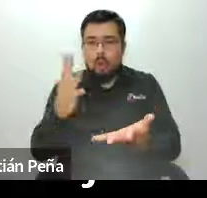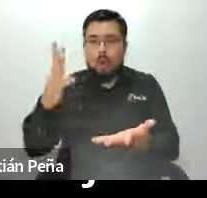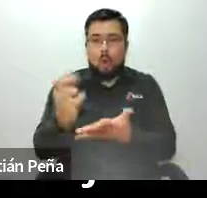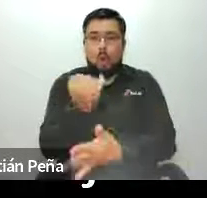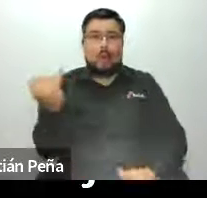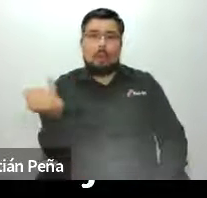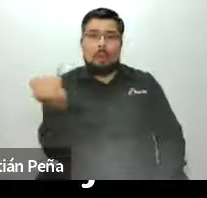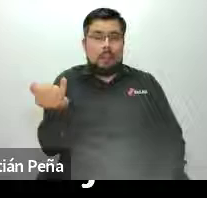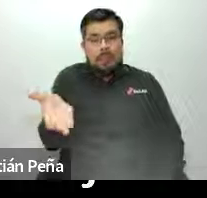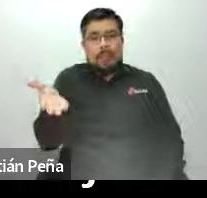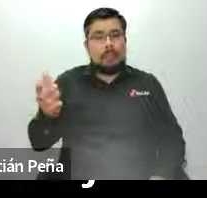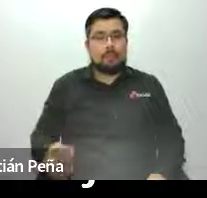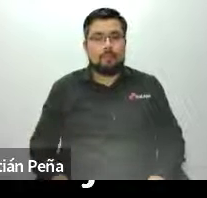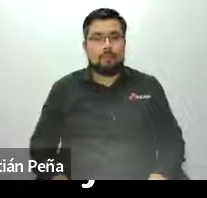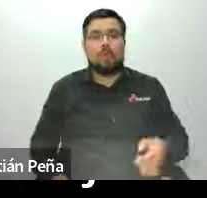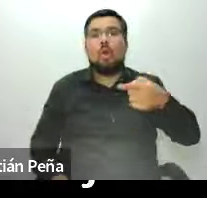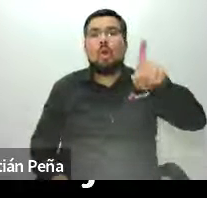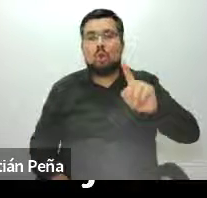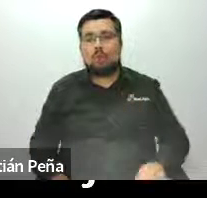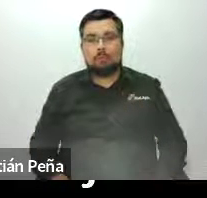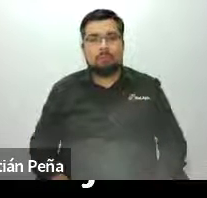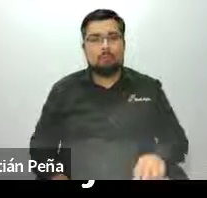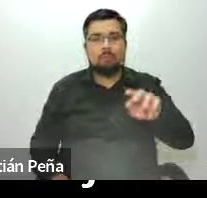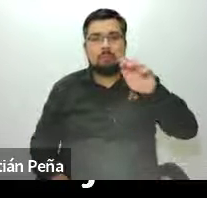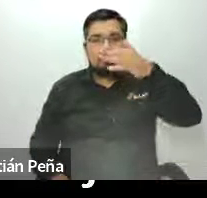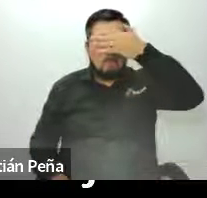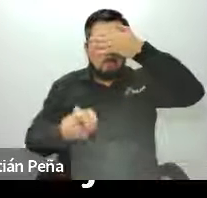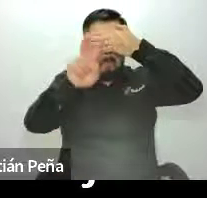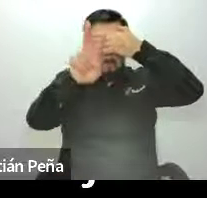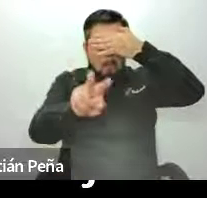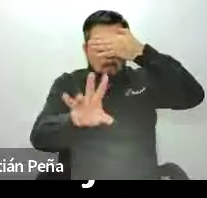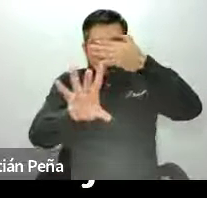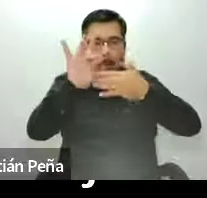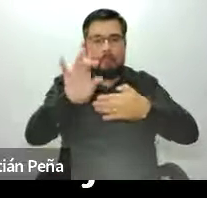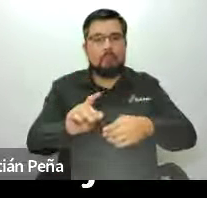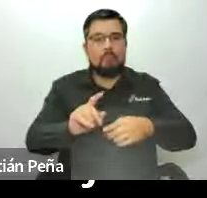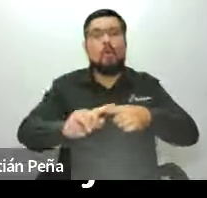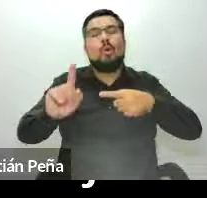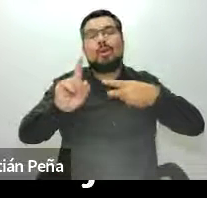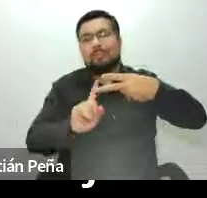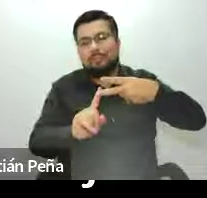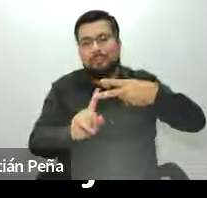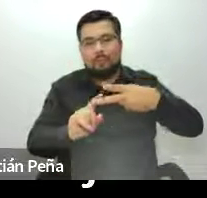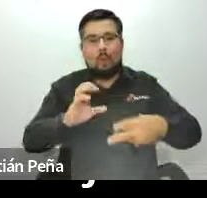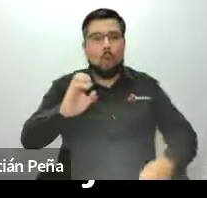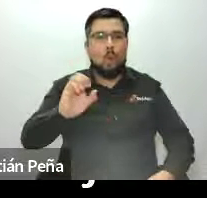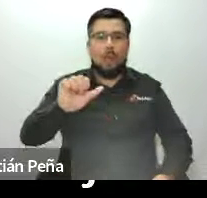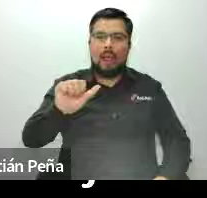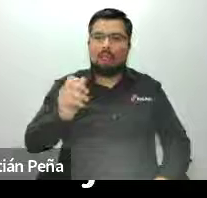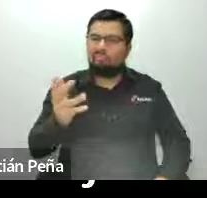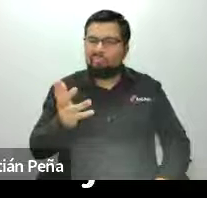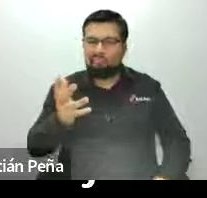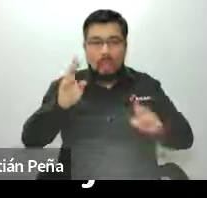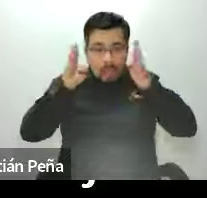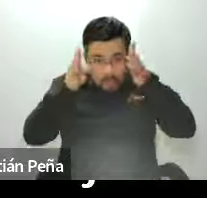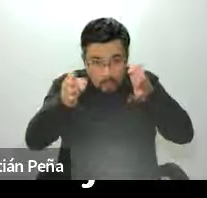Voy a leer otro al azar nomás, o vamos a leer cada uno mejor. Mejor. El OA, por ejemplo, dice, se enfoca en la adquisición de conocimientos